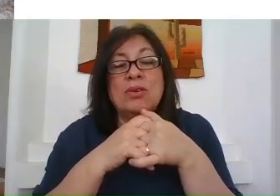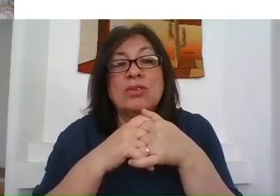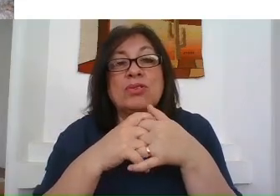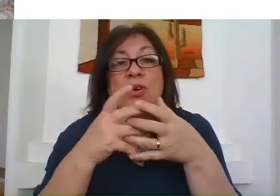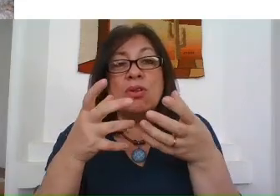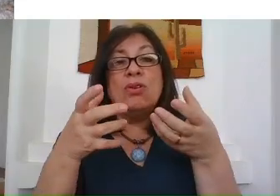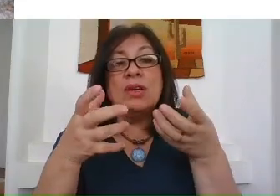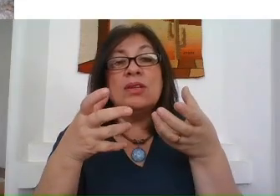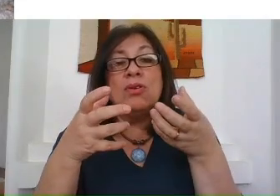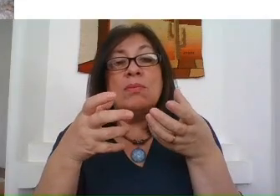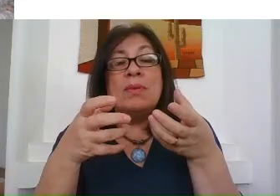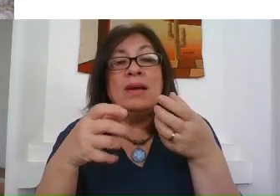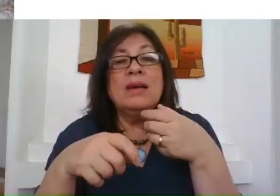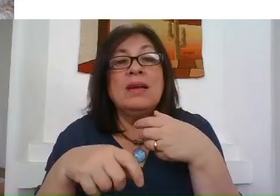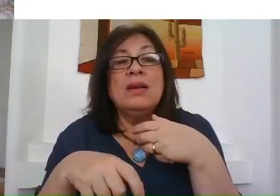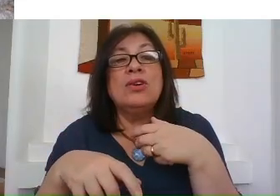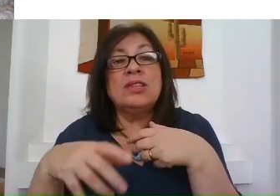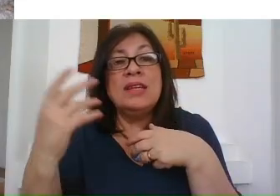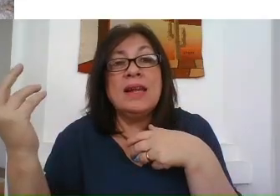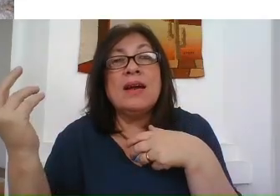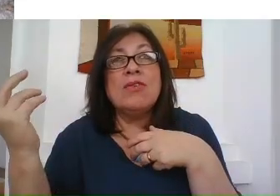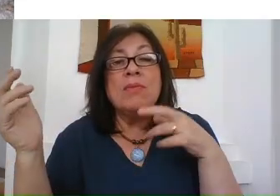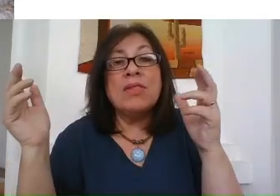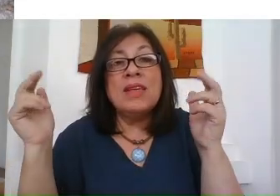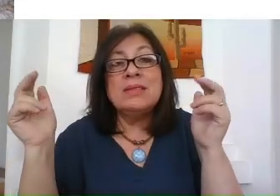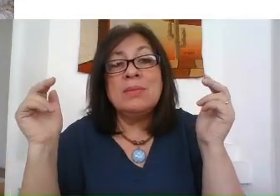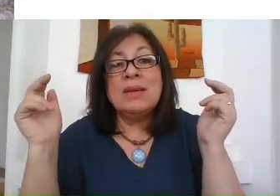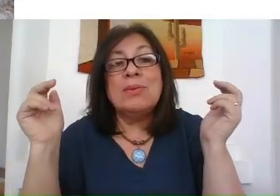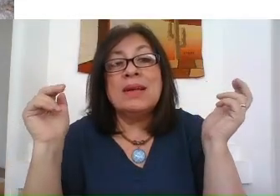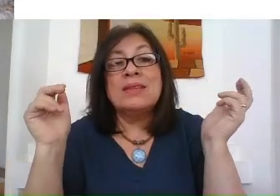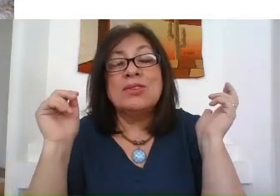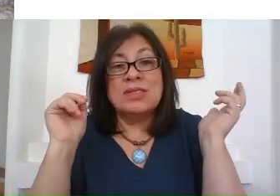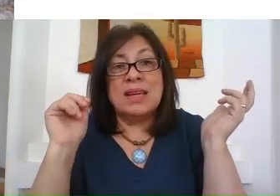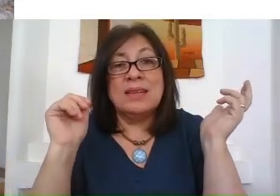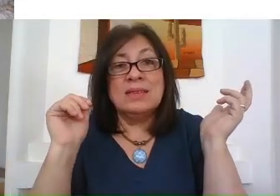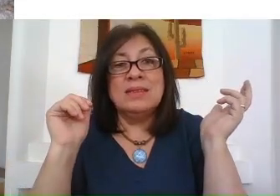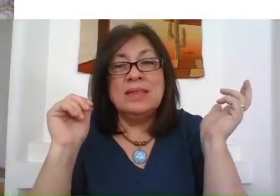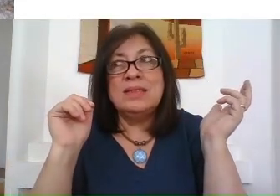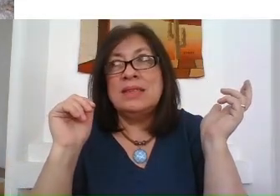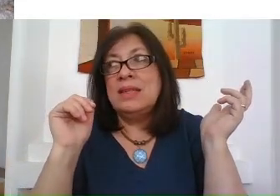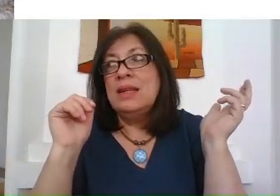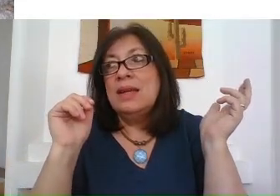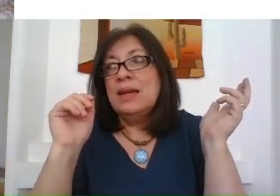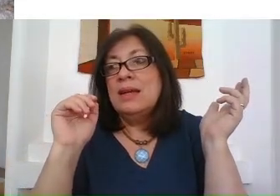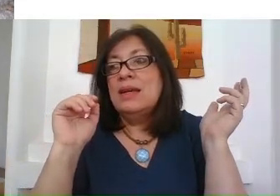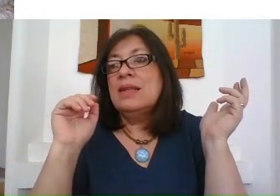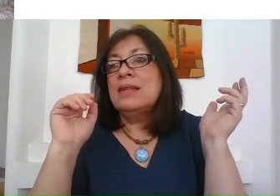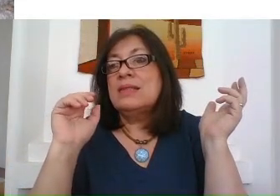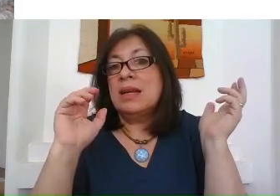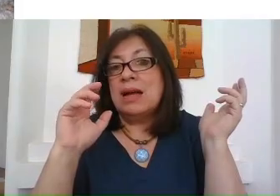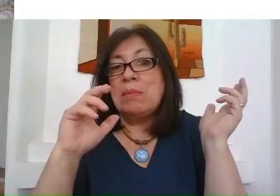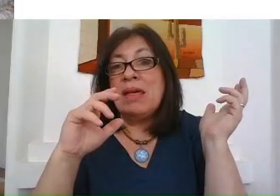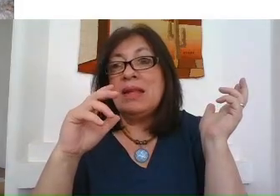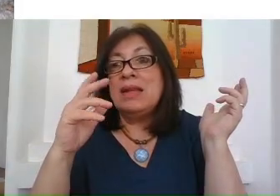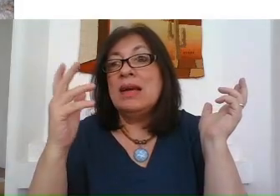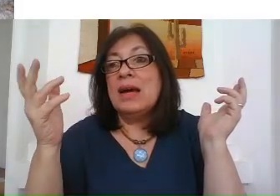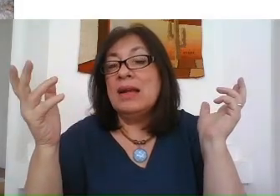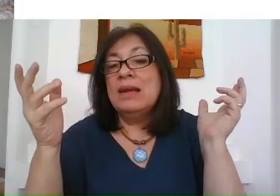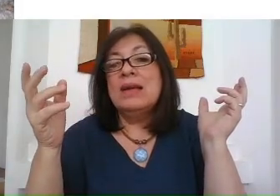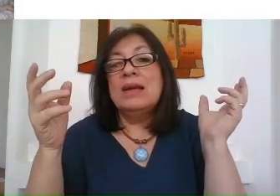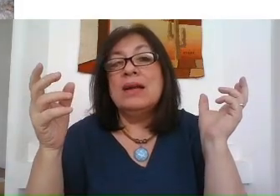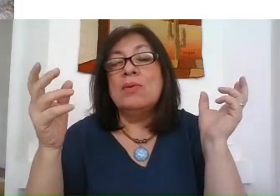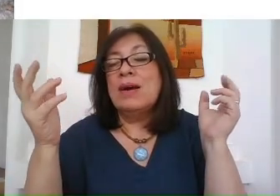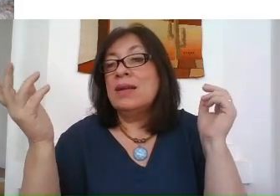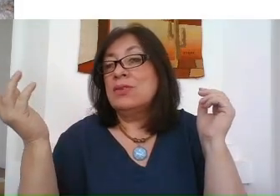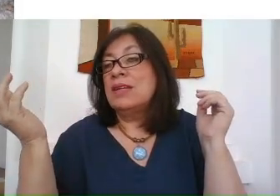el niño todo lo que toma lo tira como desvinculándose y sin ser capaz de